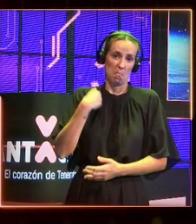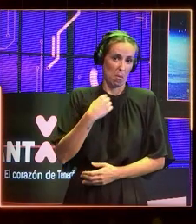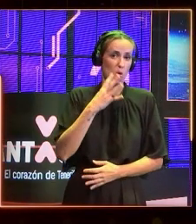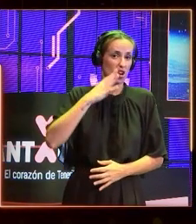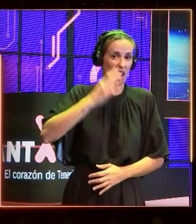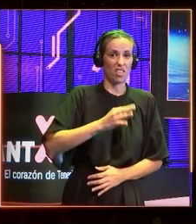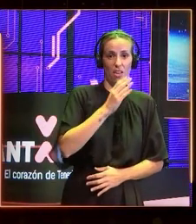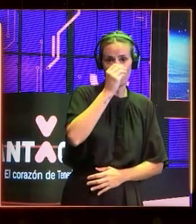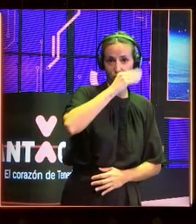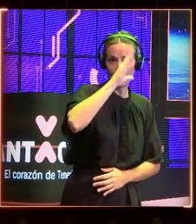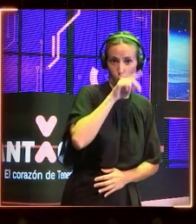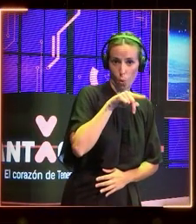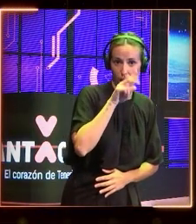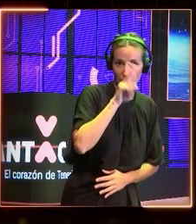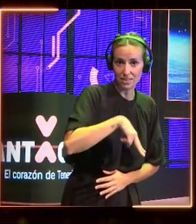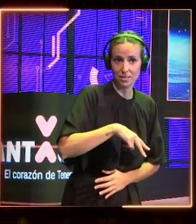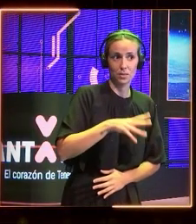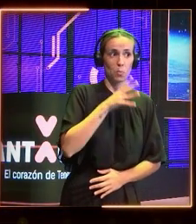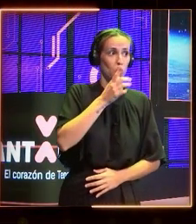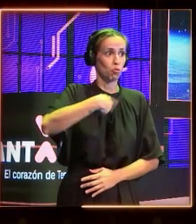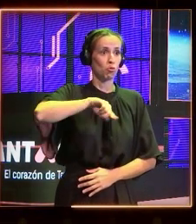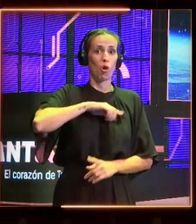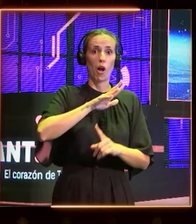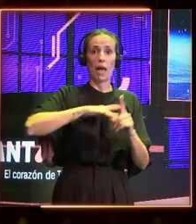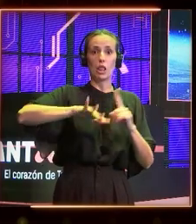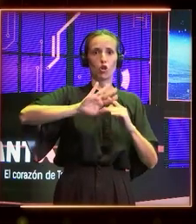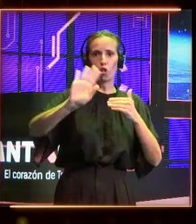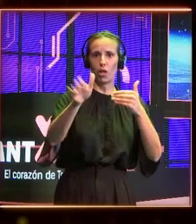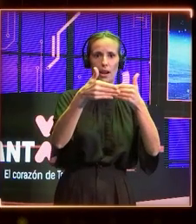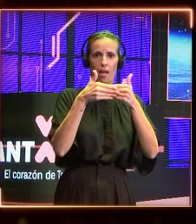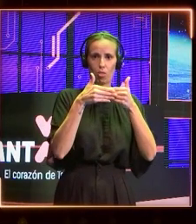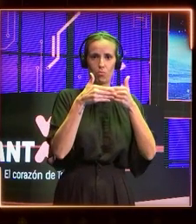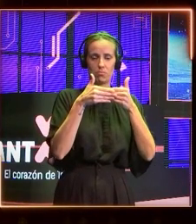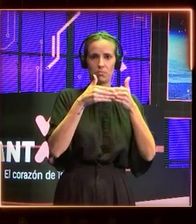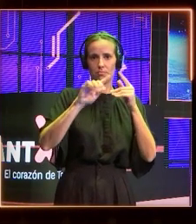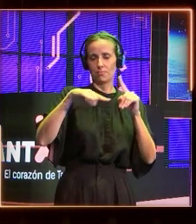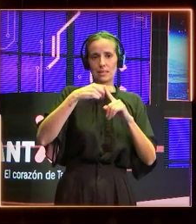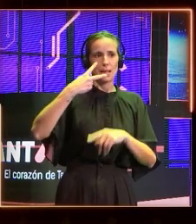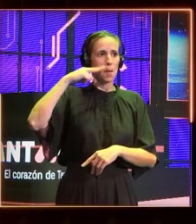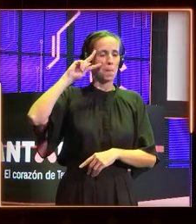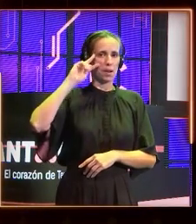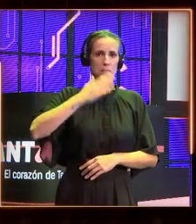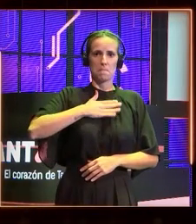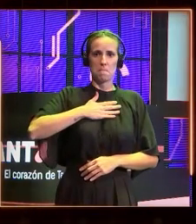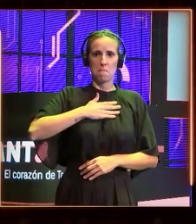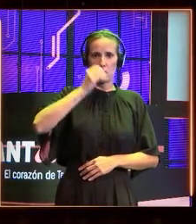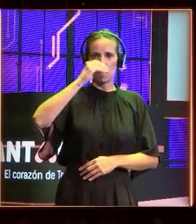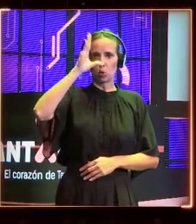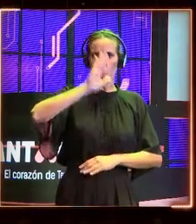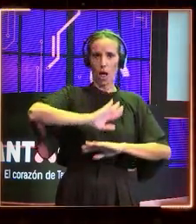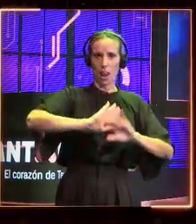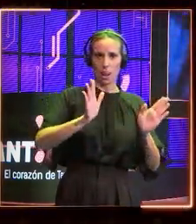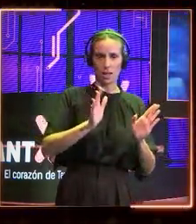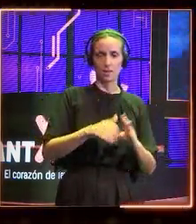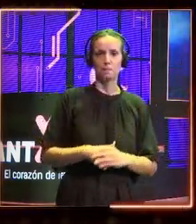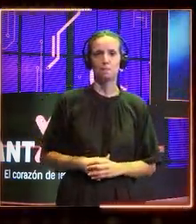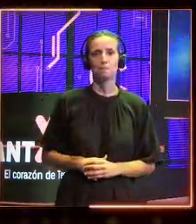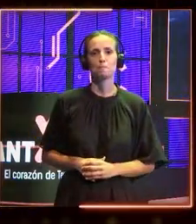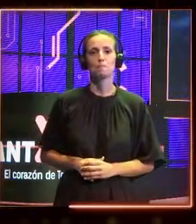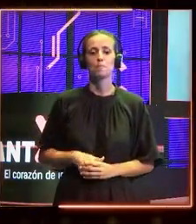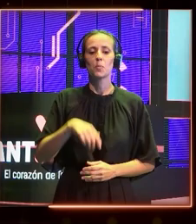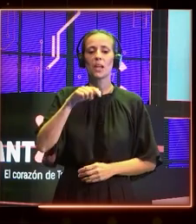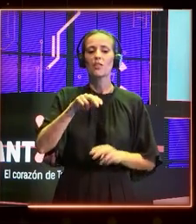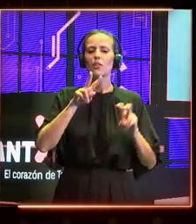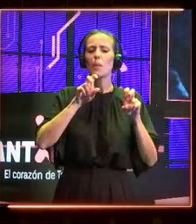virtual nosotros nos encontramos en un entorno completamente cerrado y la experiencia es completamente virtual Cómo estamos utilizando esto a